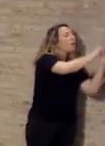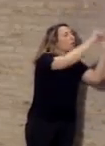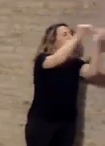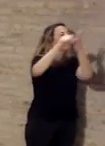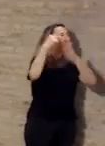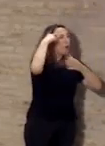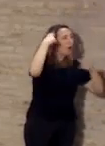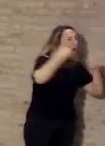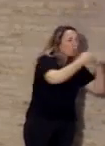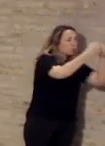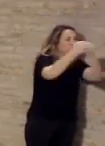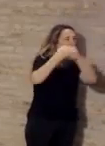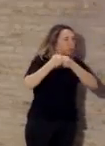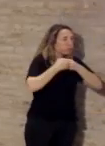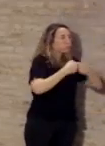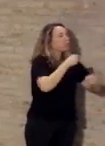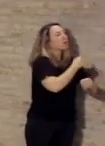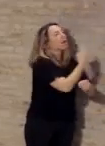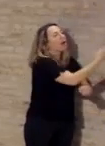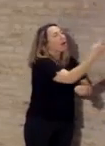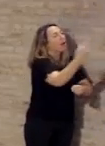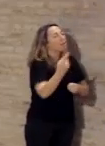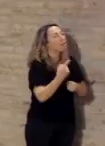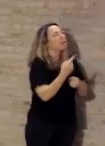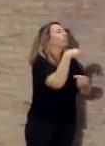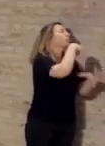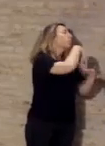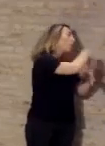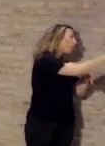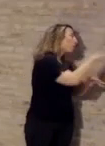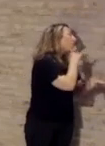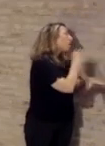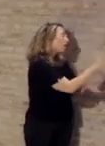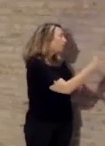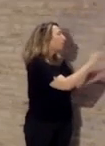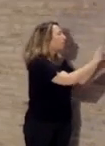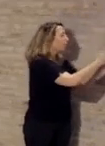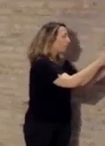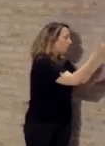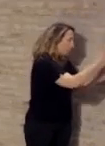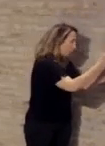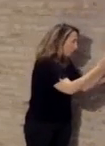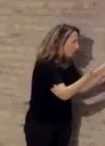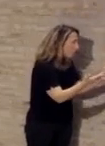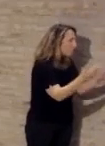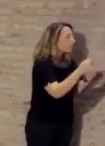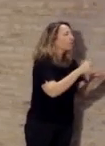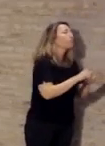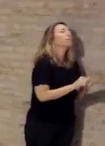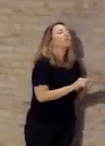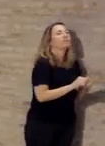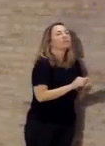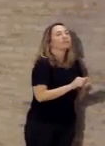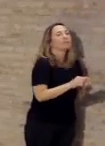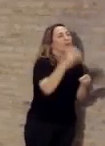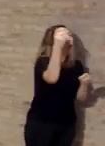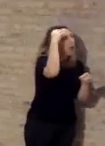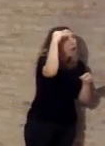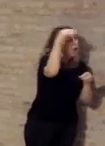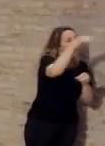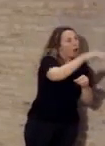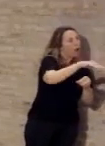bueno cada uno tiene que hacer esto tiene que haber intérpretes en los centros eh en los centros de justicia en los centros de